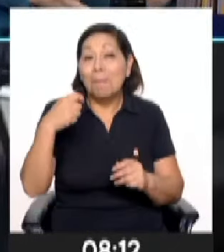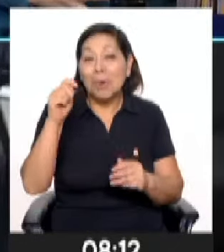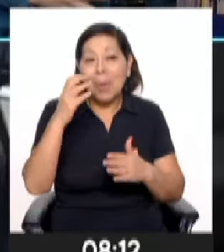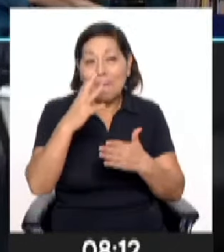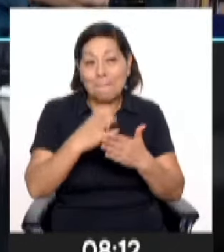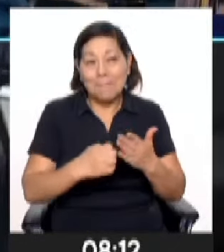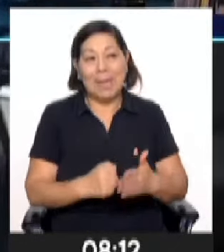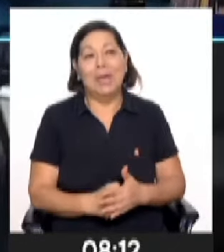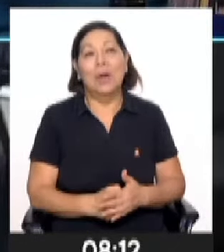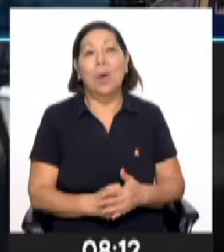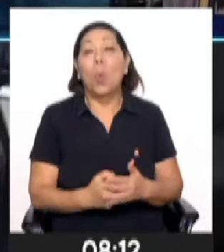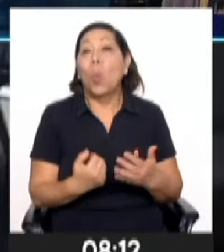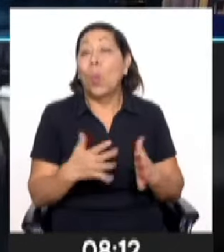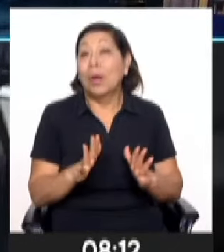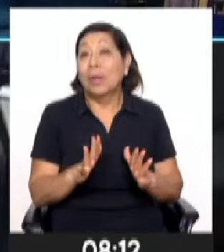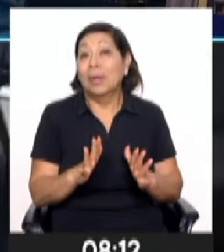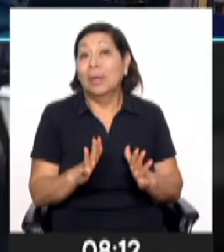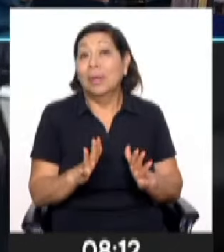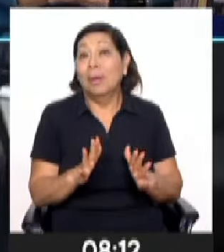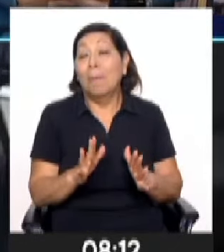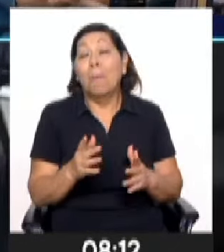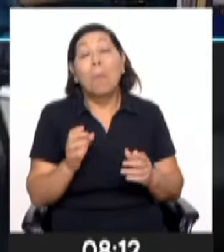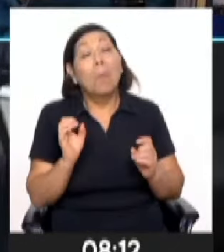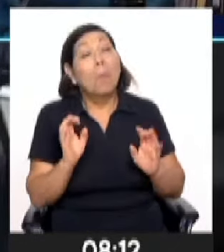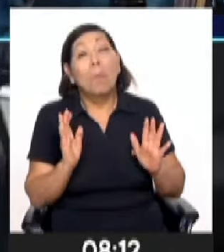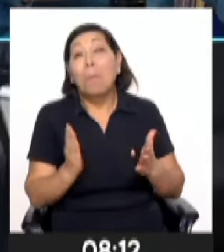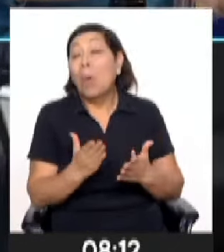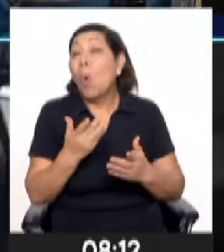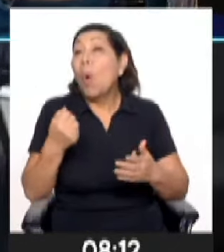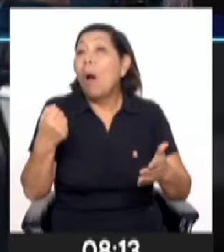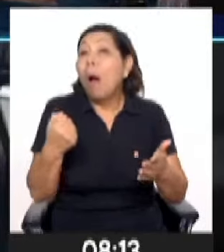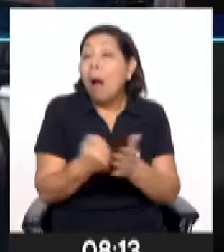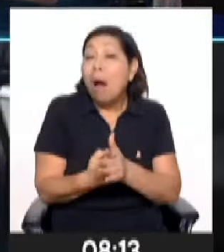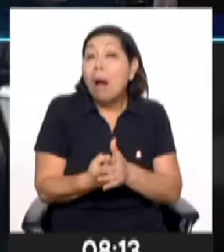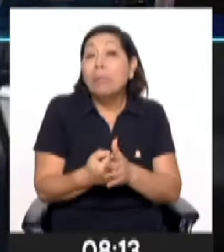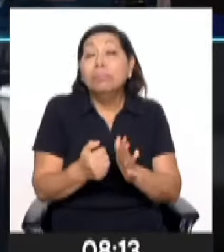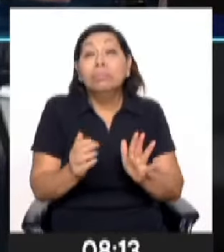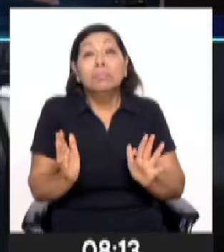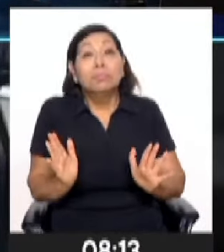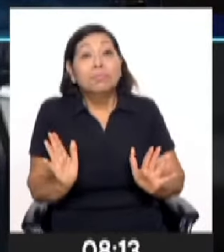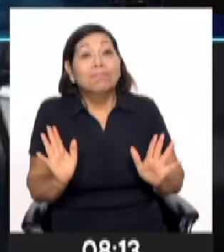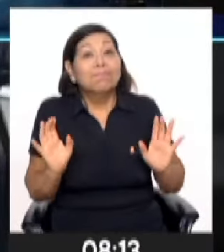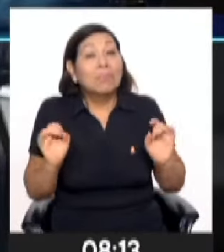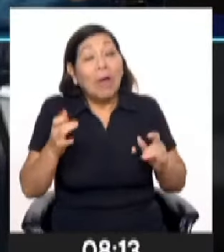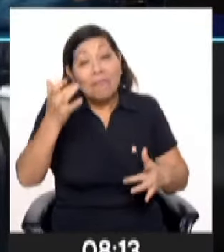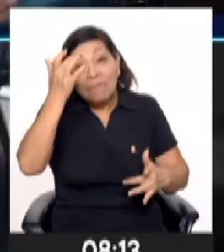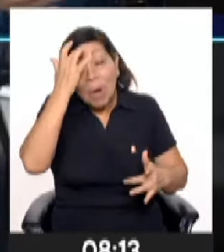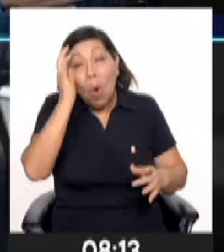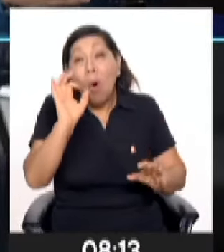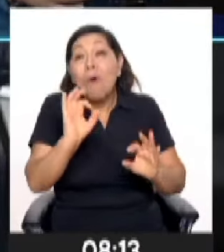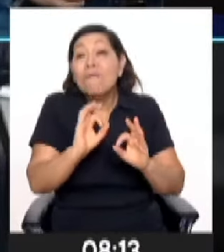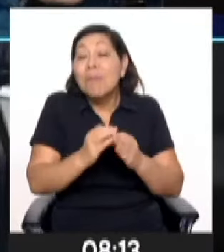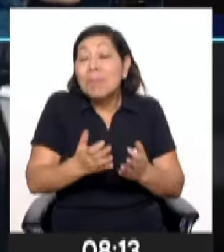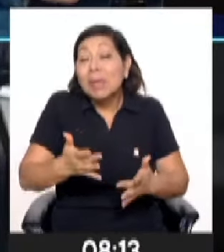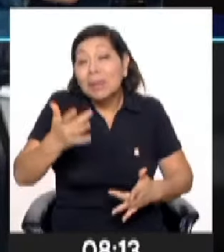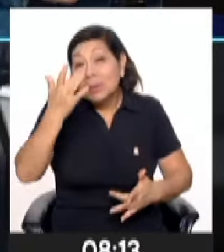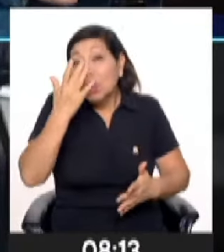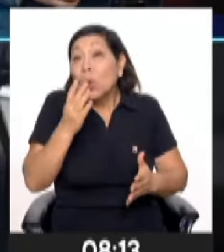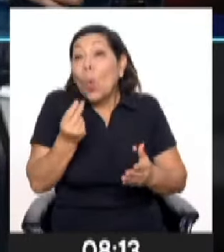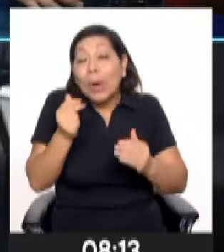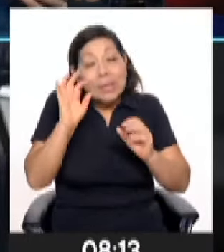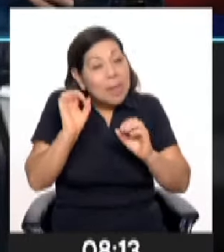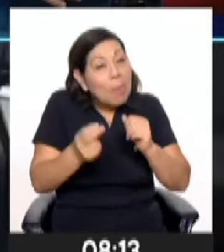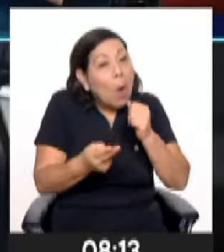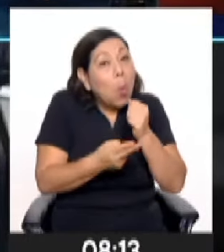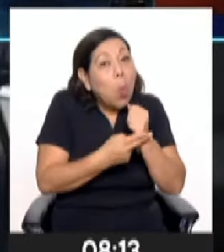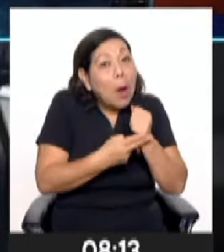porcentaje de mis ingresos para cualquier imprevisto, cualquier eventualidad que puede pasar, un accidente, un tema de enfermedad de un familiar,